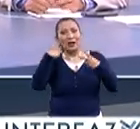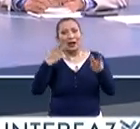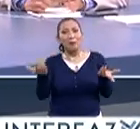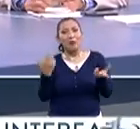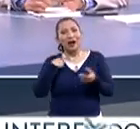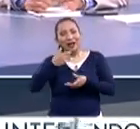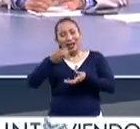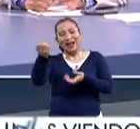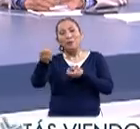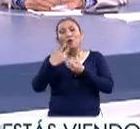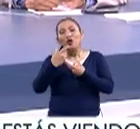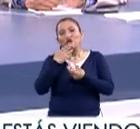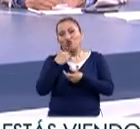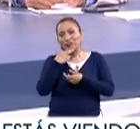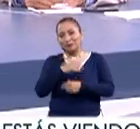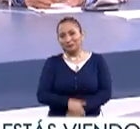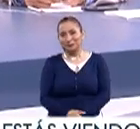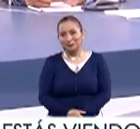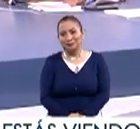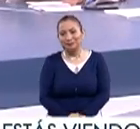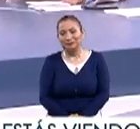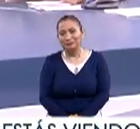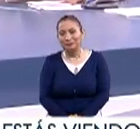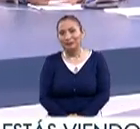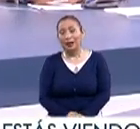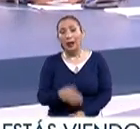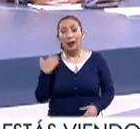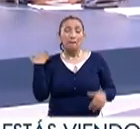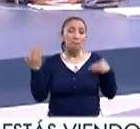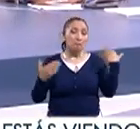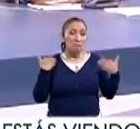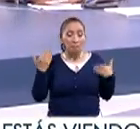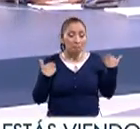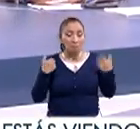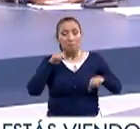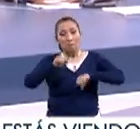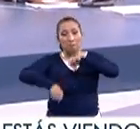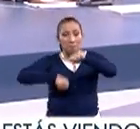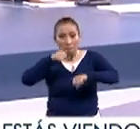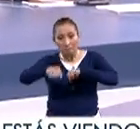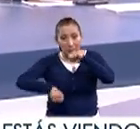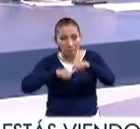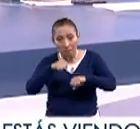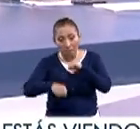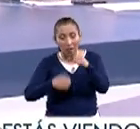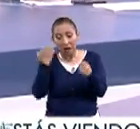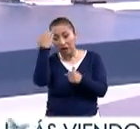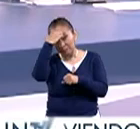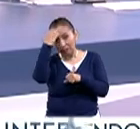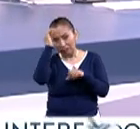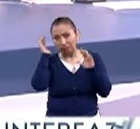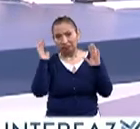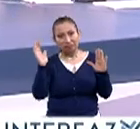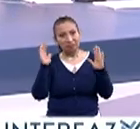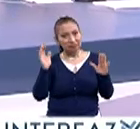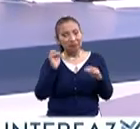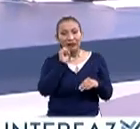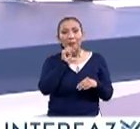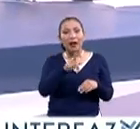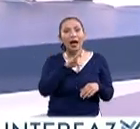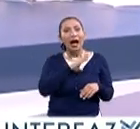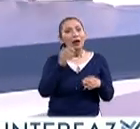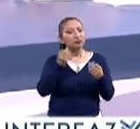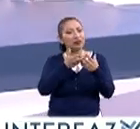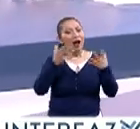dar mi calaverita. Bueno, pues el paseo ciclista es una experiencia maravillosa, además de que va a haber